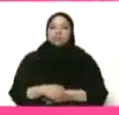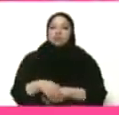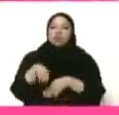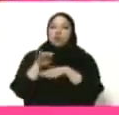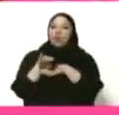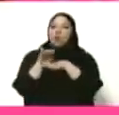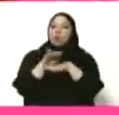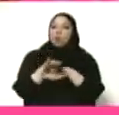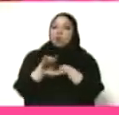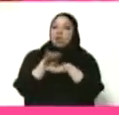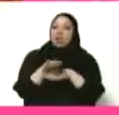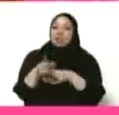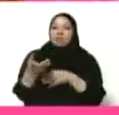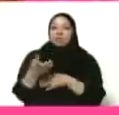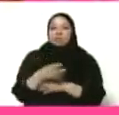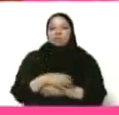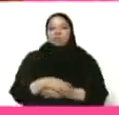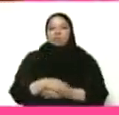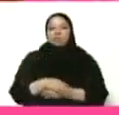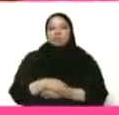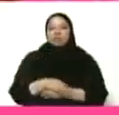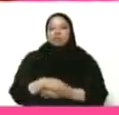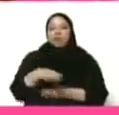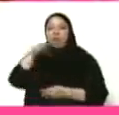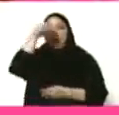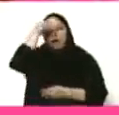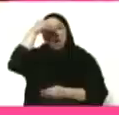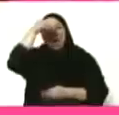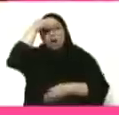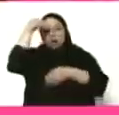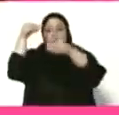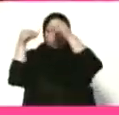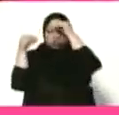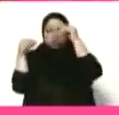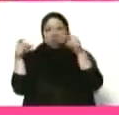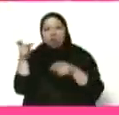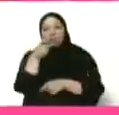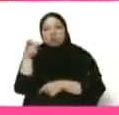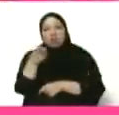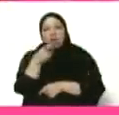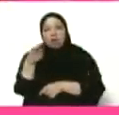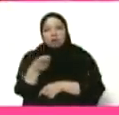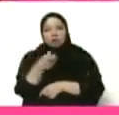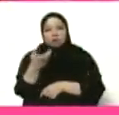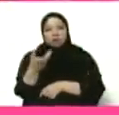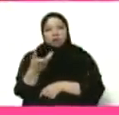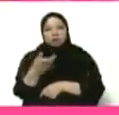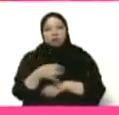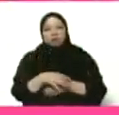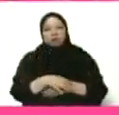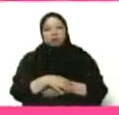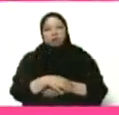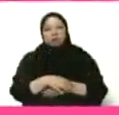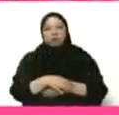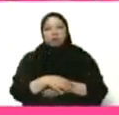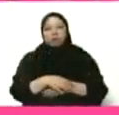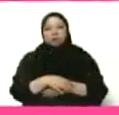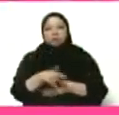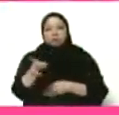Cuidado con eso, muchachos. Aprendan ustedes a tener un detector. Un